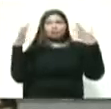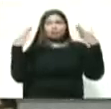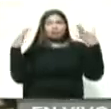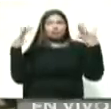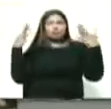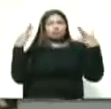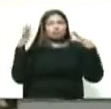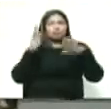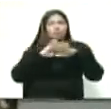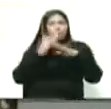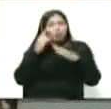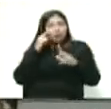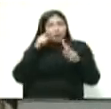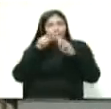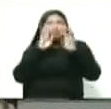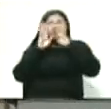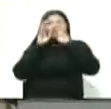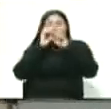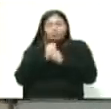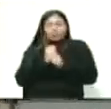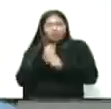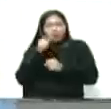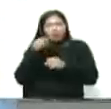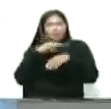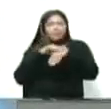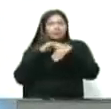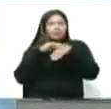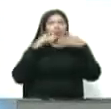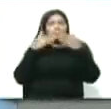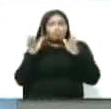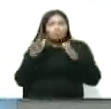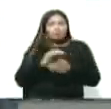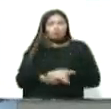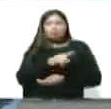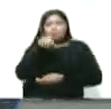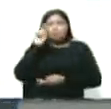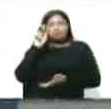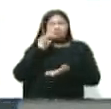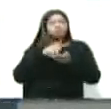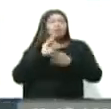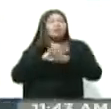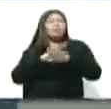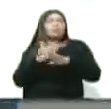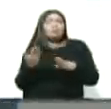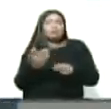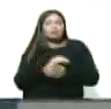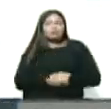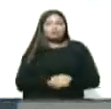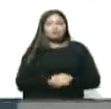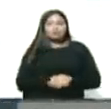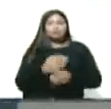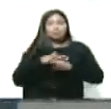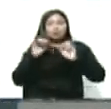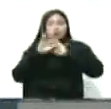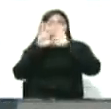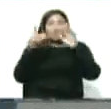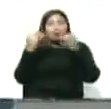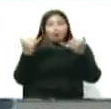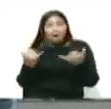porque han confiado en el Ministerio Público. Ustedes están aquí porque obviamente